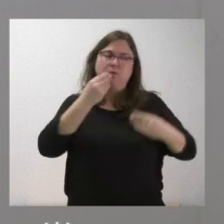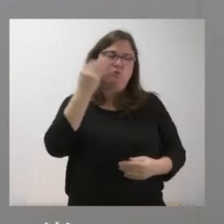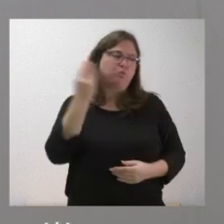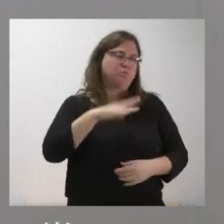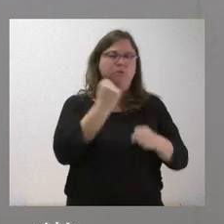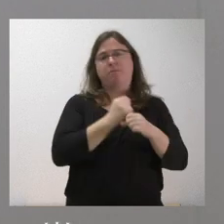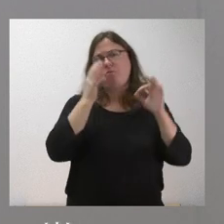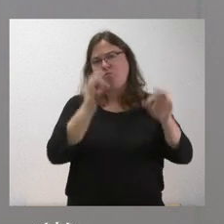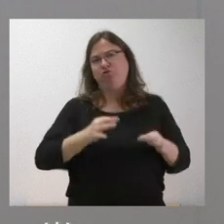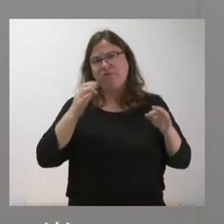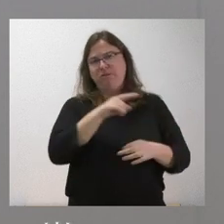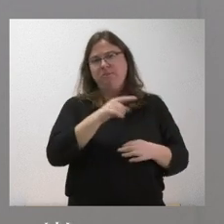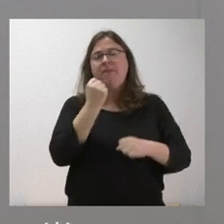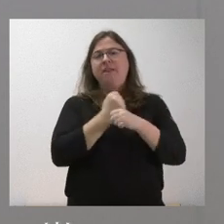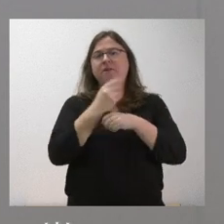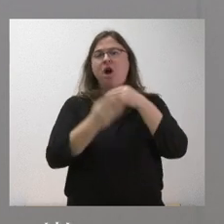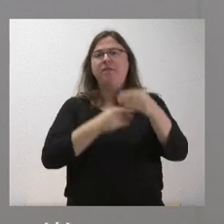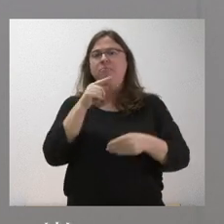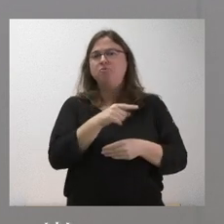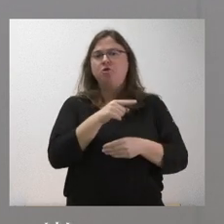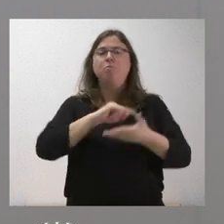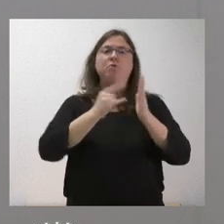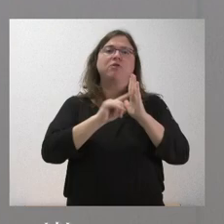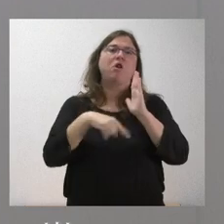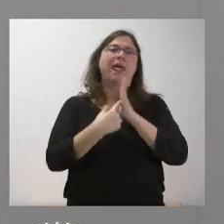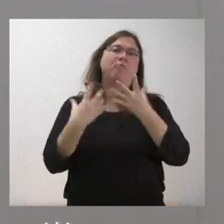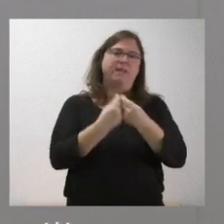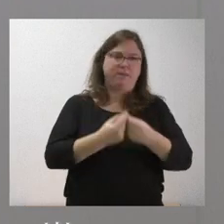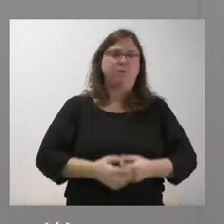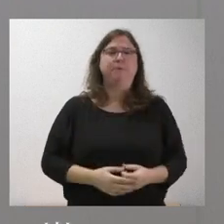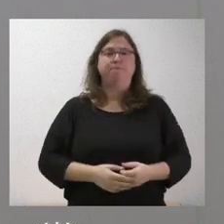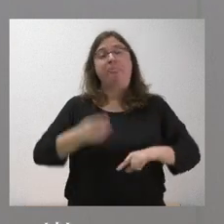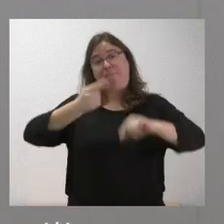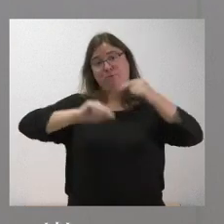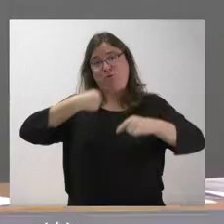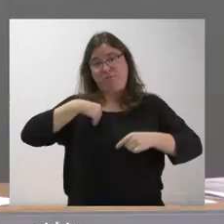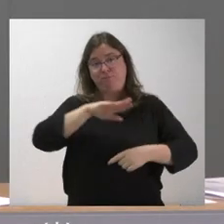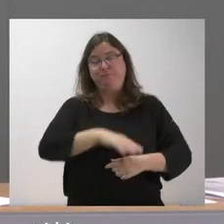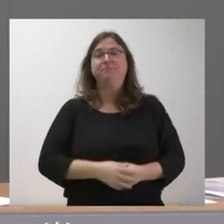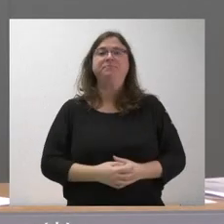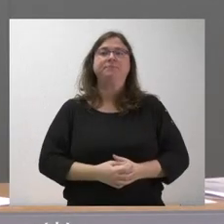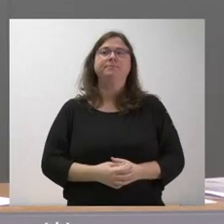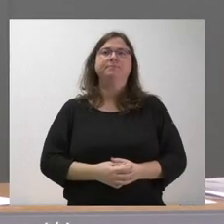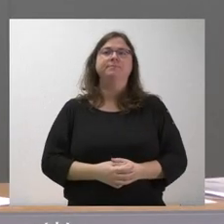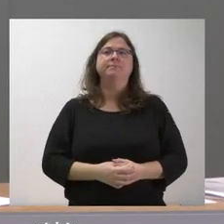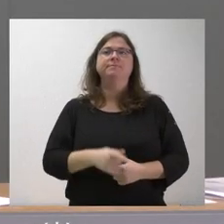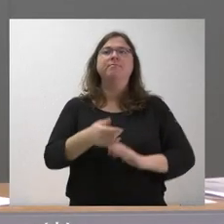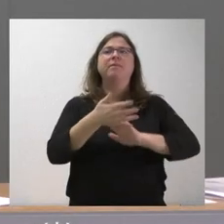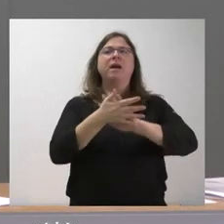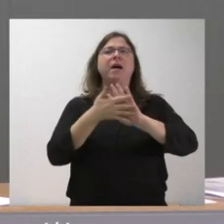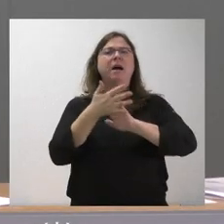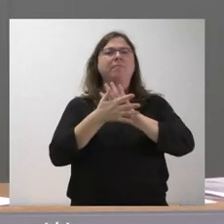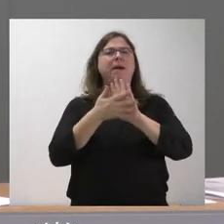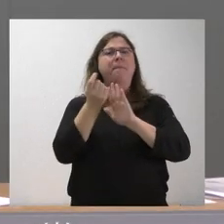como han hecho siempre en torno al trabajo relativo al proyecto de ley de acompañamiento del presupuesto hablan de de